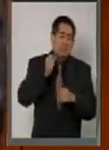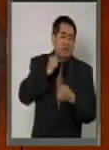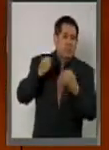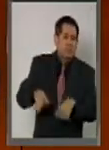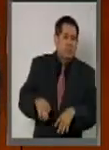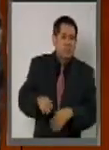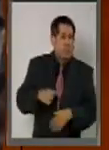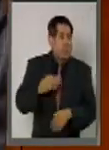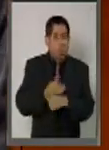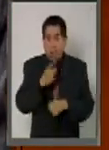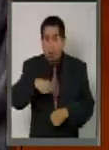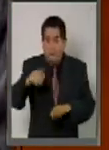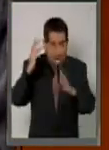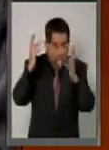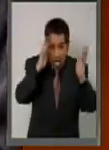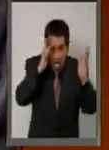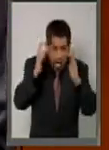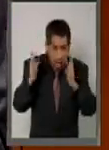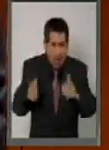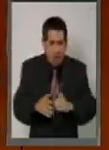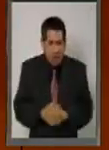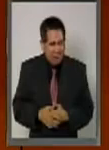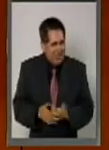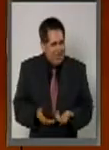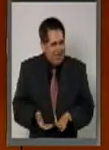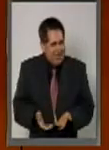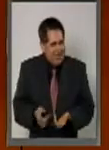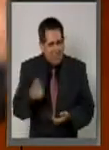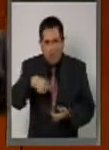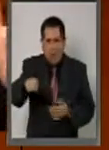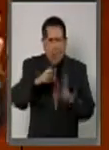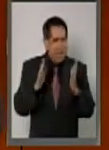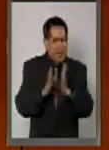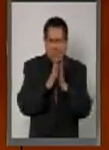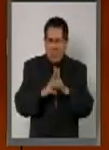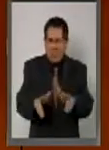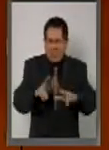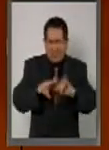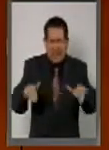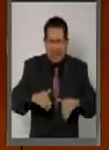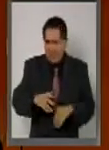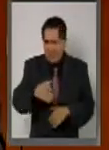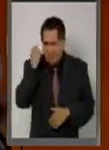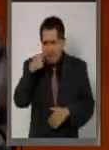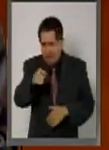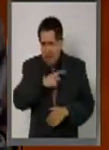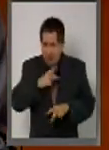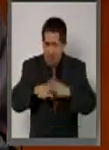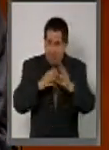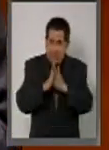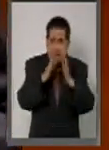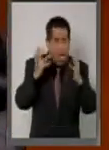aquí todos aplauden, siento que no han participado en nada de lo que tenían que participar.